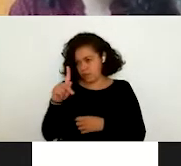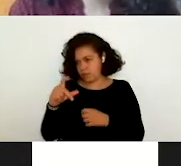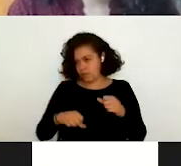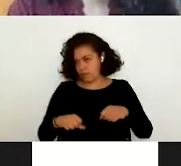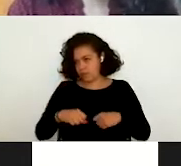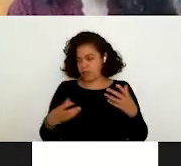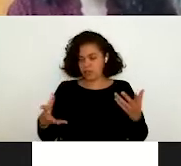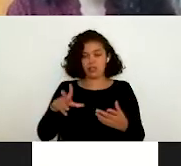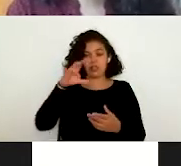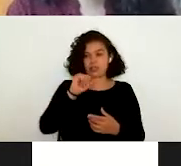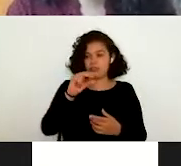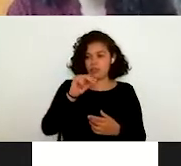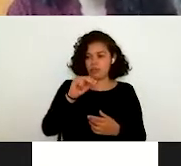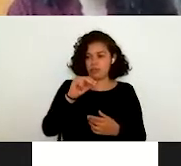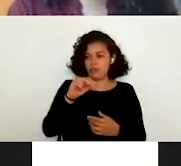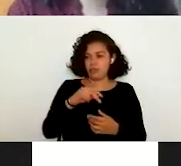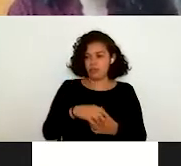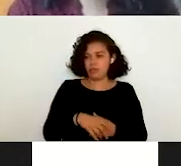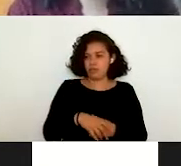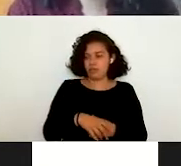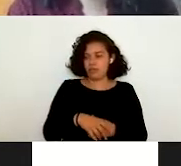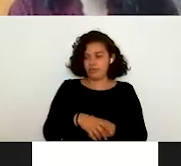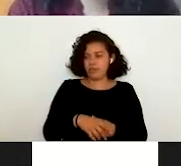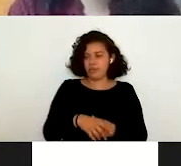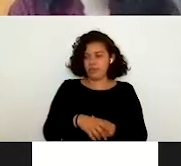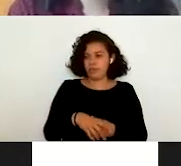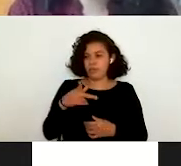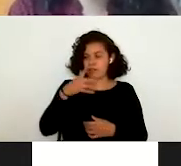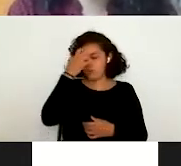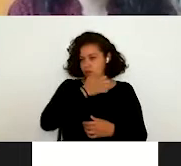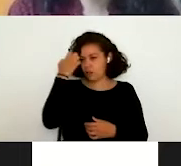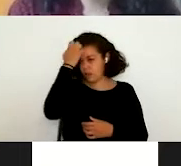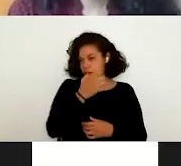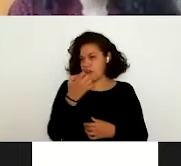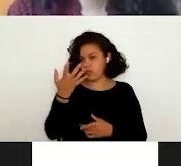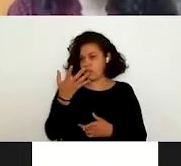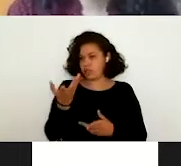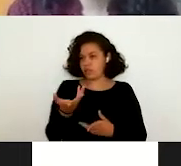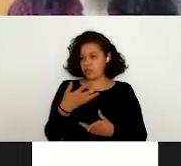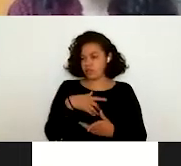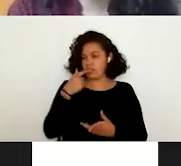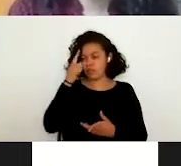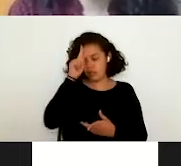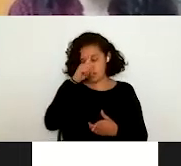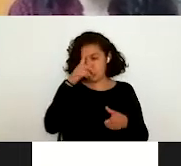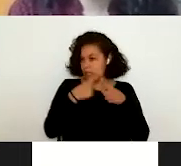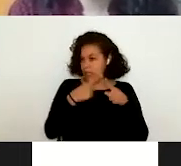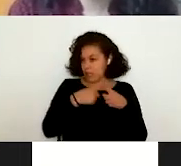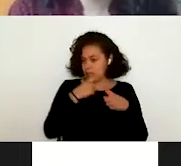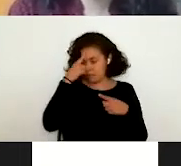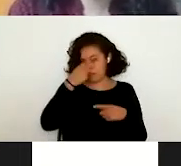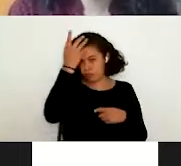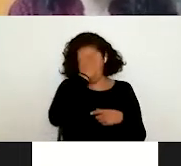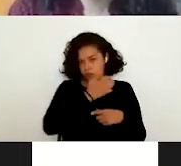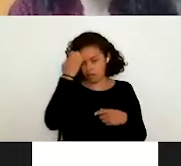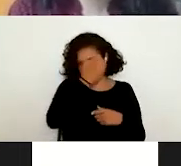actividades, ¿no? A quienes se sugieren en la evaluación misma del proyecto, ¿no? Entonces, ¿quiénes van a